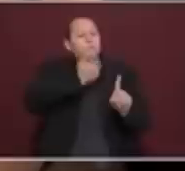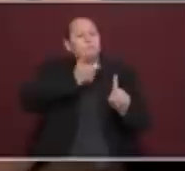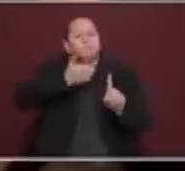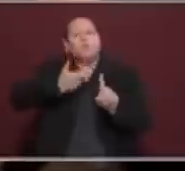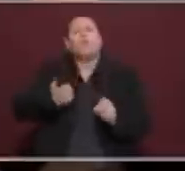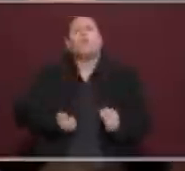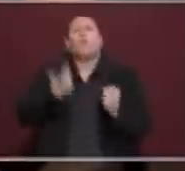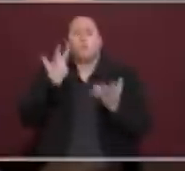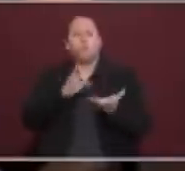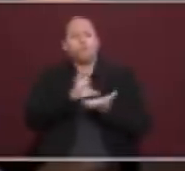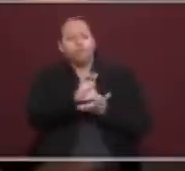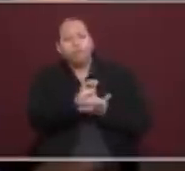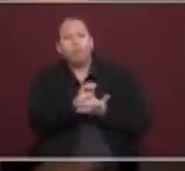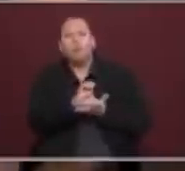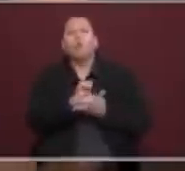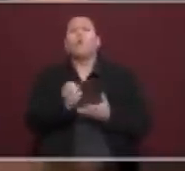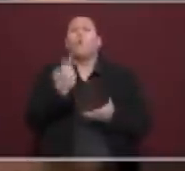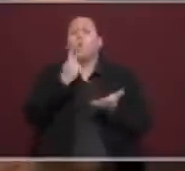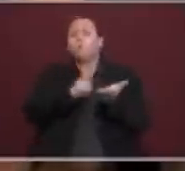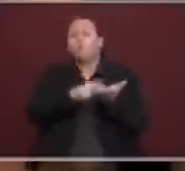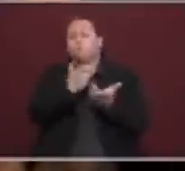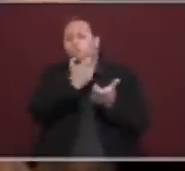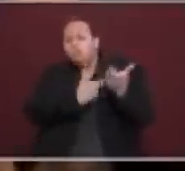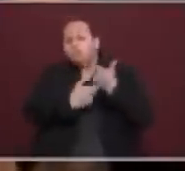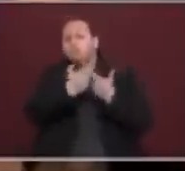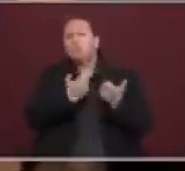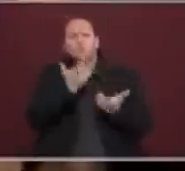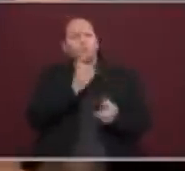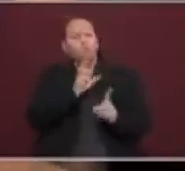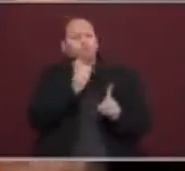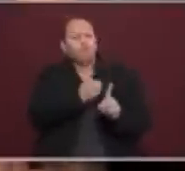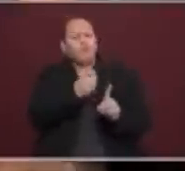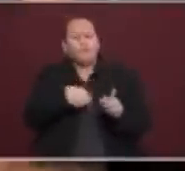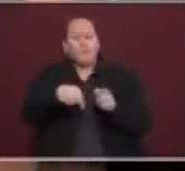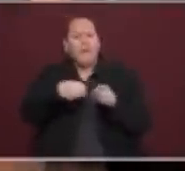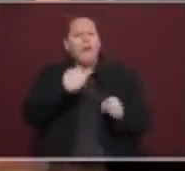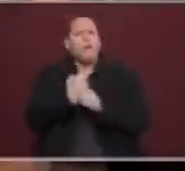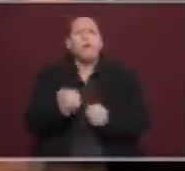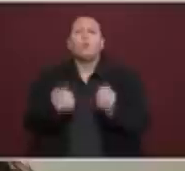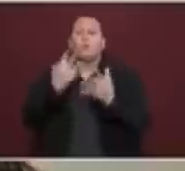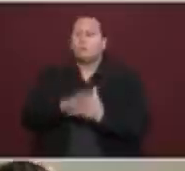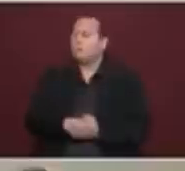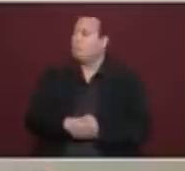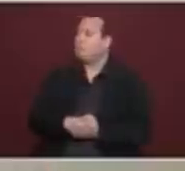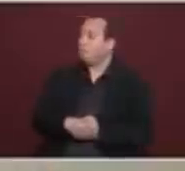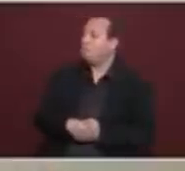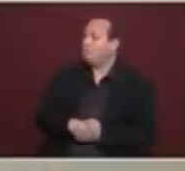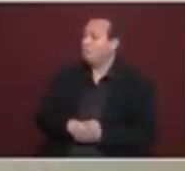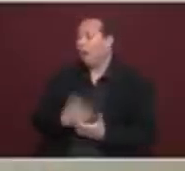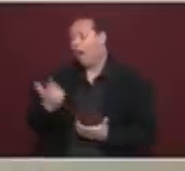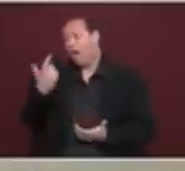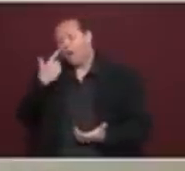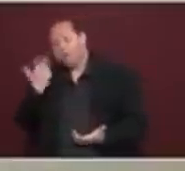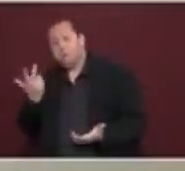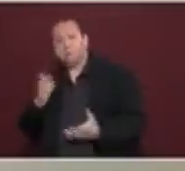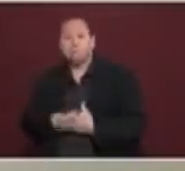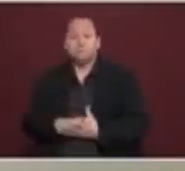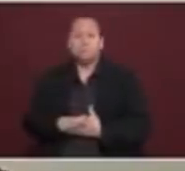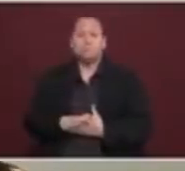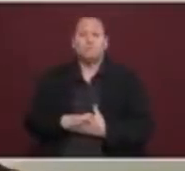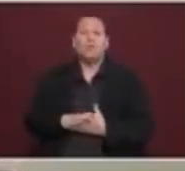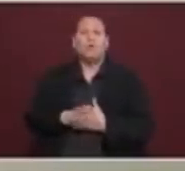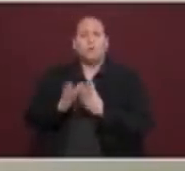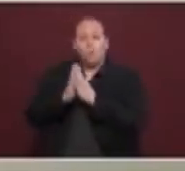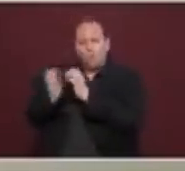de qué presupuesto estamos hablando para este para este año a ver si lo hacemos de manera